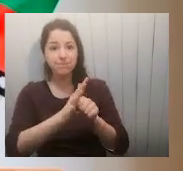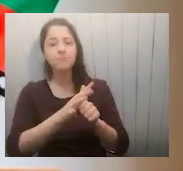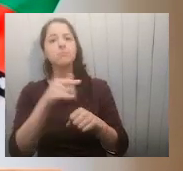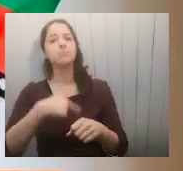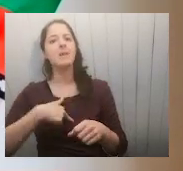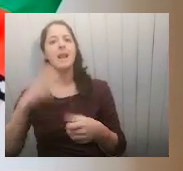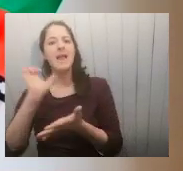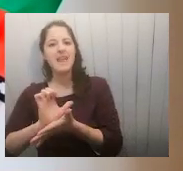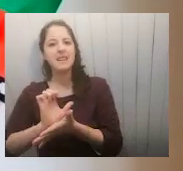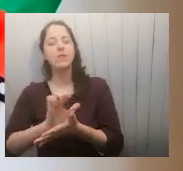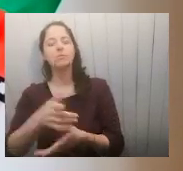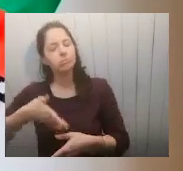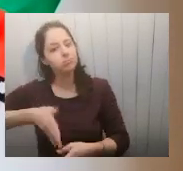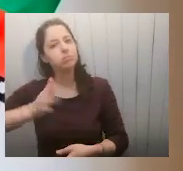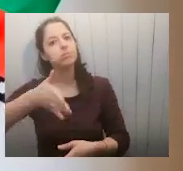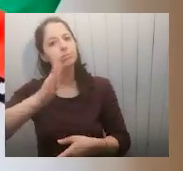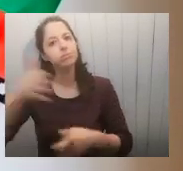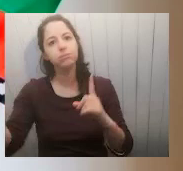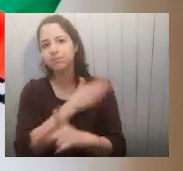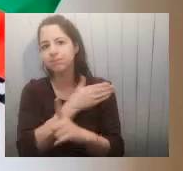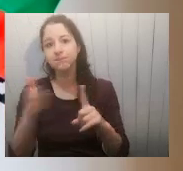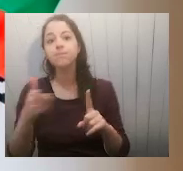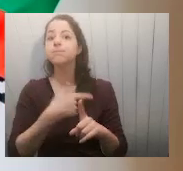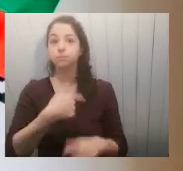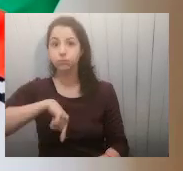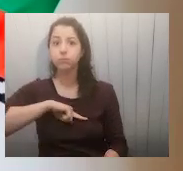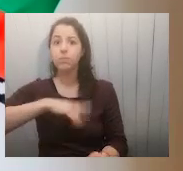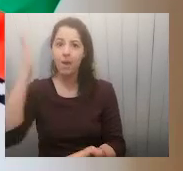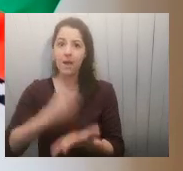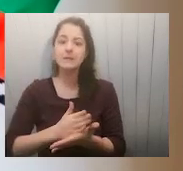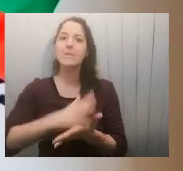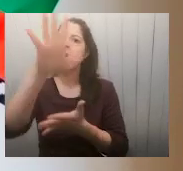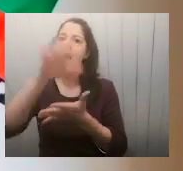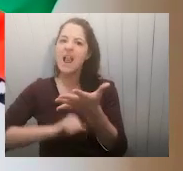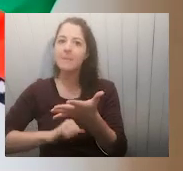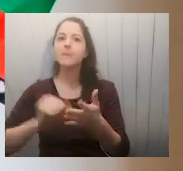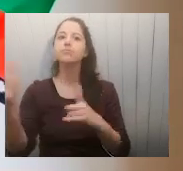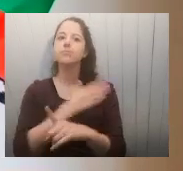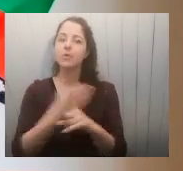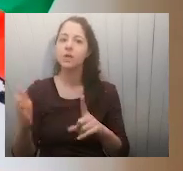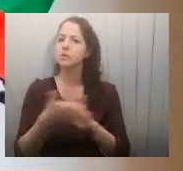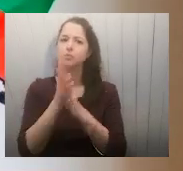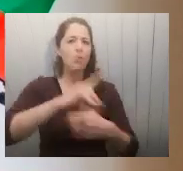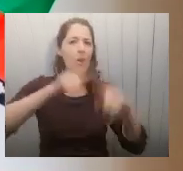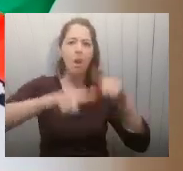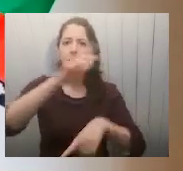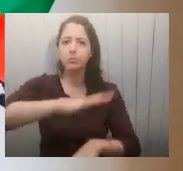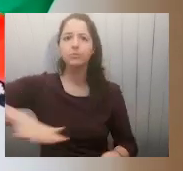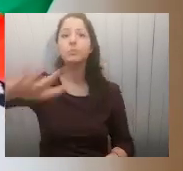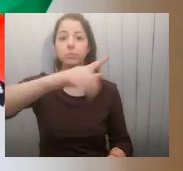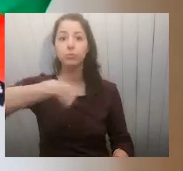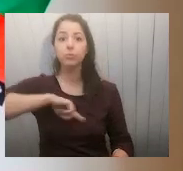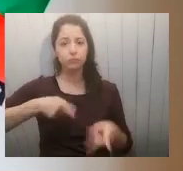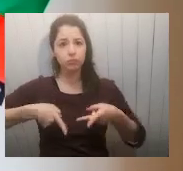actual crisis, el Estado terrorista la sigue vulnerando. Exigimos la eliminación de la